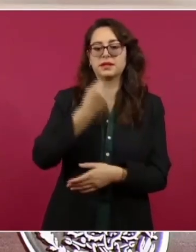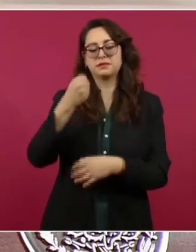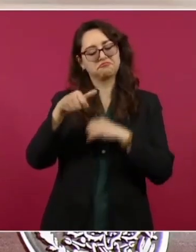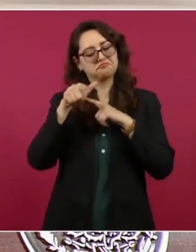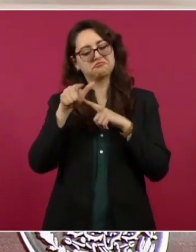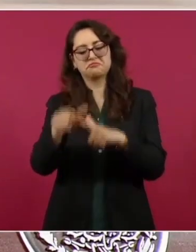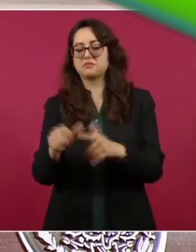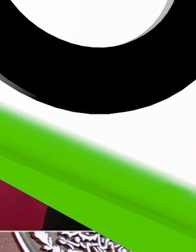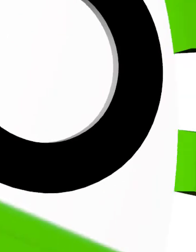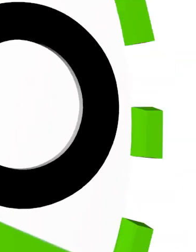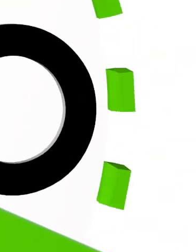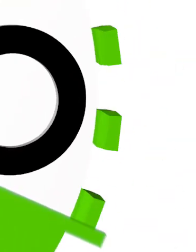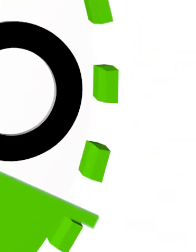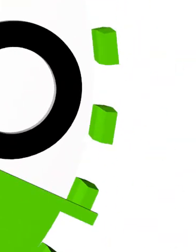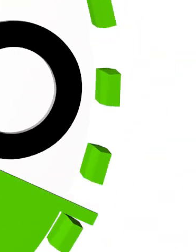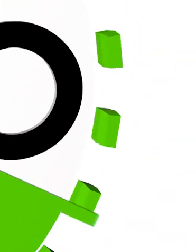triunfante